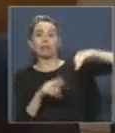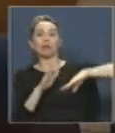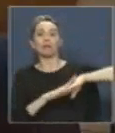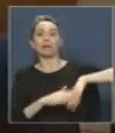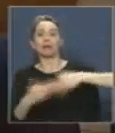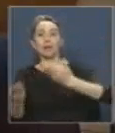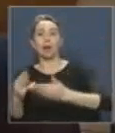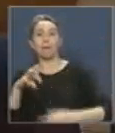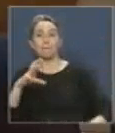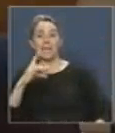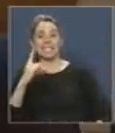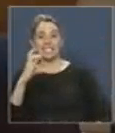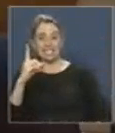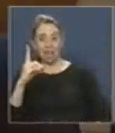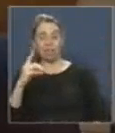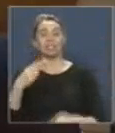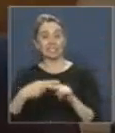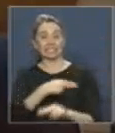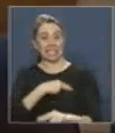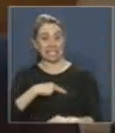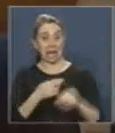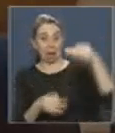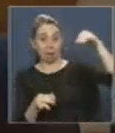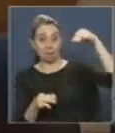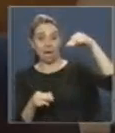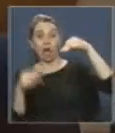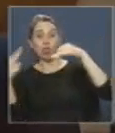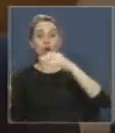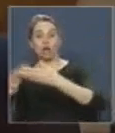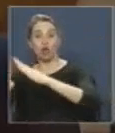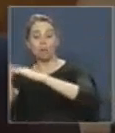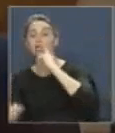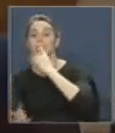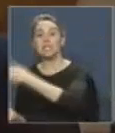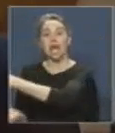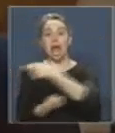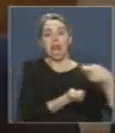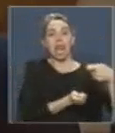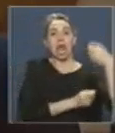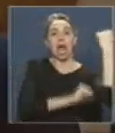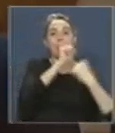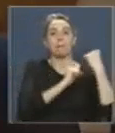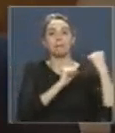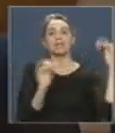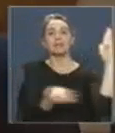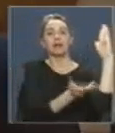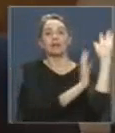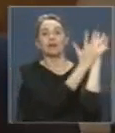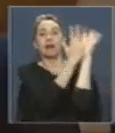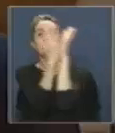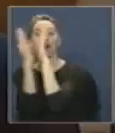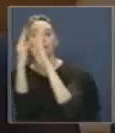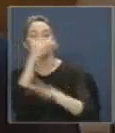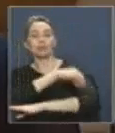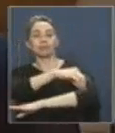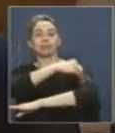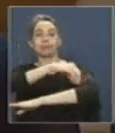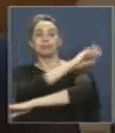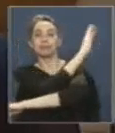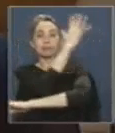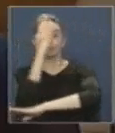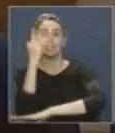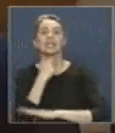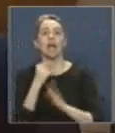les pertenecen a las comunidades están en manos de las empresas forestales. Y a mí me encantaría abrir la